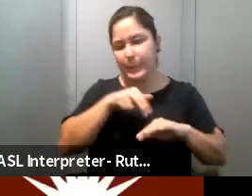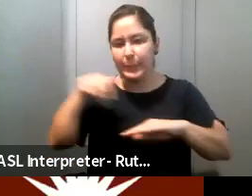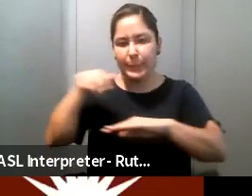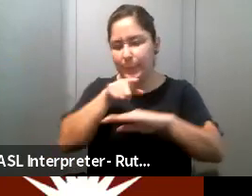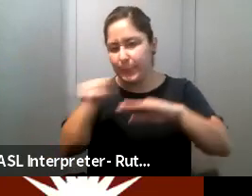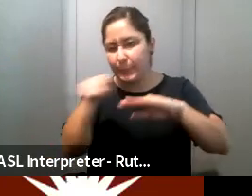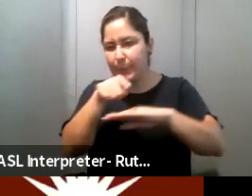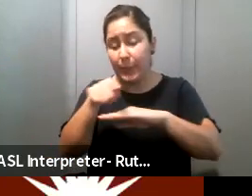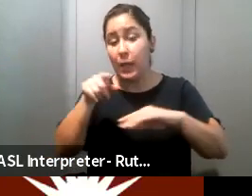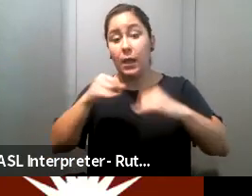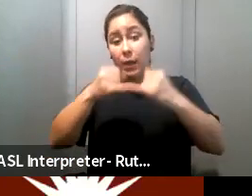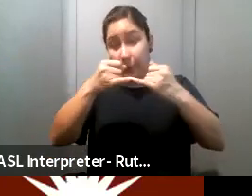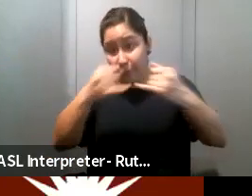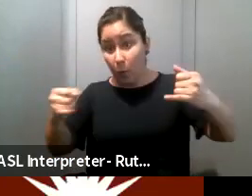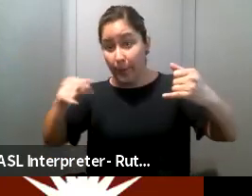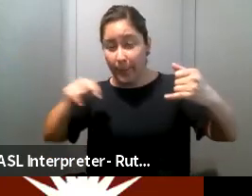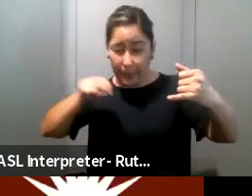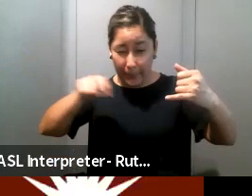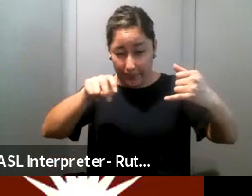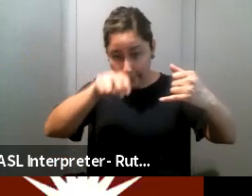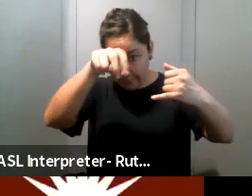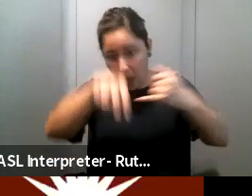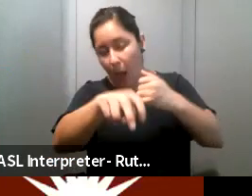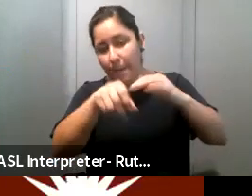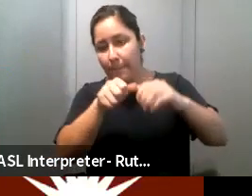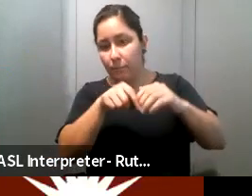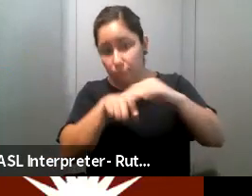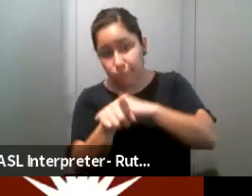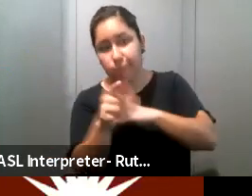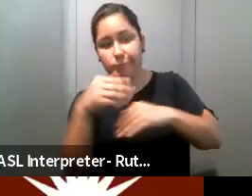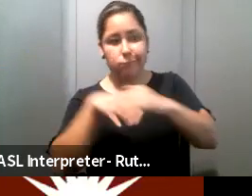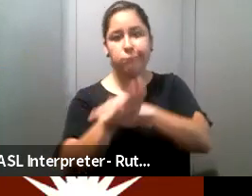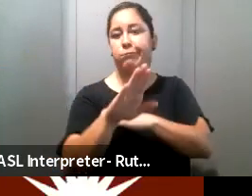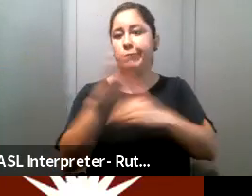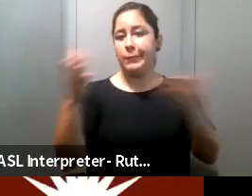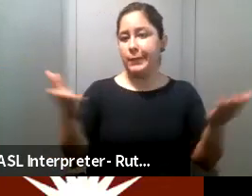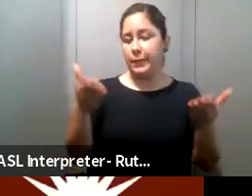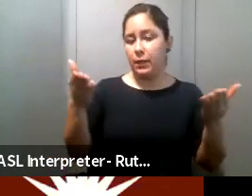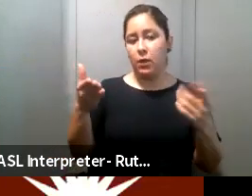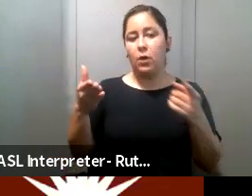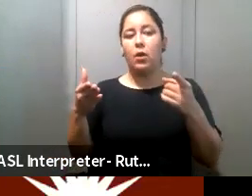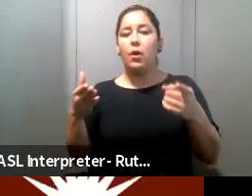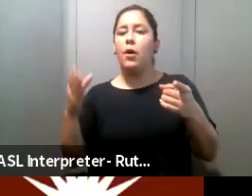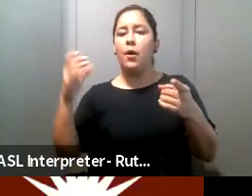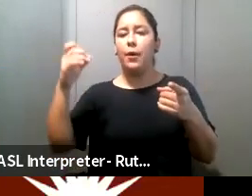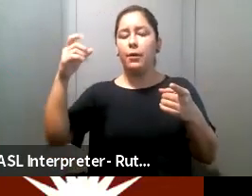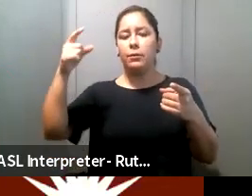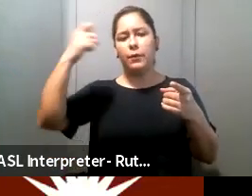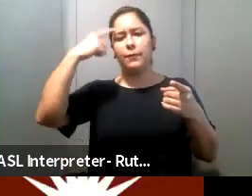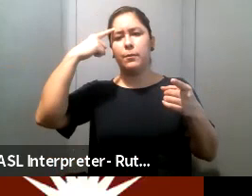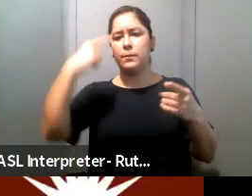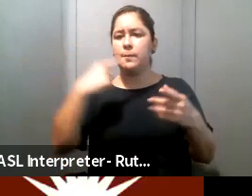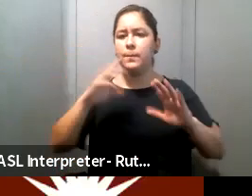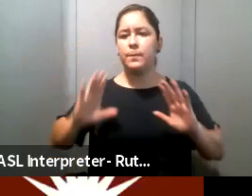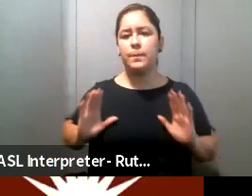frontera, esta administración lo que originó fue que no le permitía a las